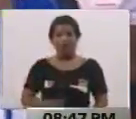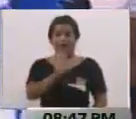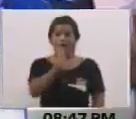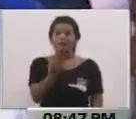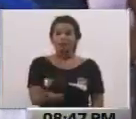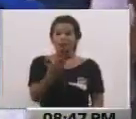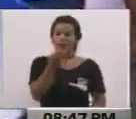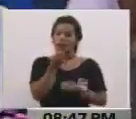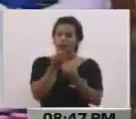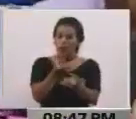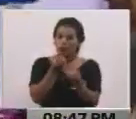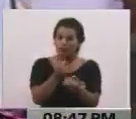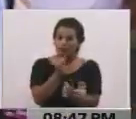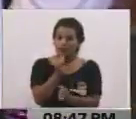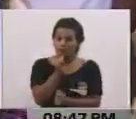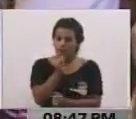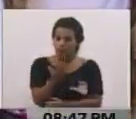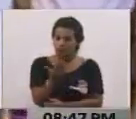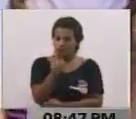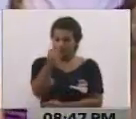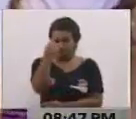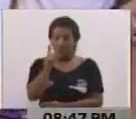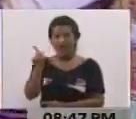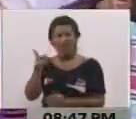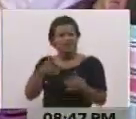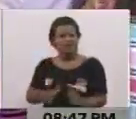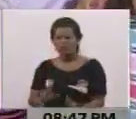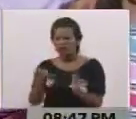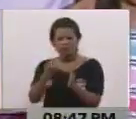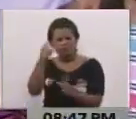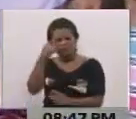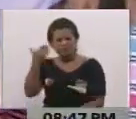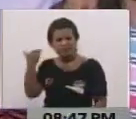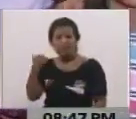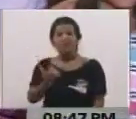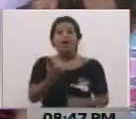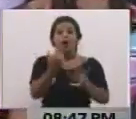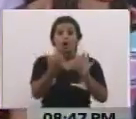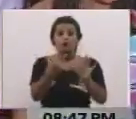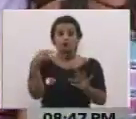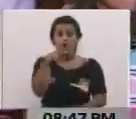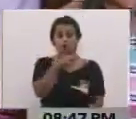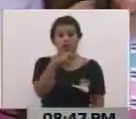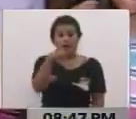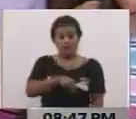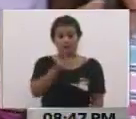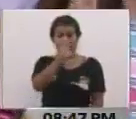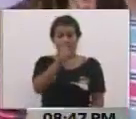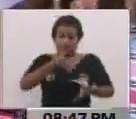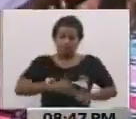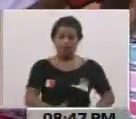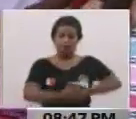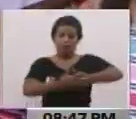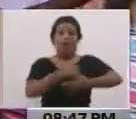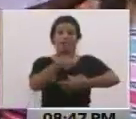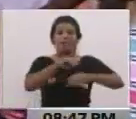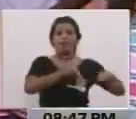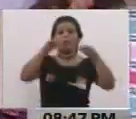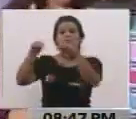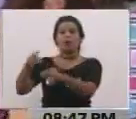por ejemplo, nace el 8 de octubre de 1995 en Caracas, pero se cría en Puerto La Cruz,